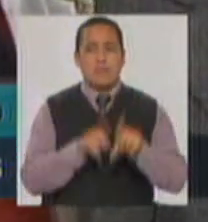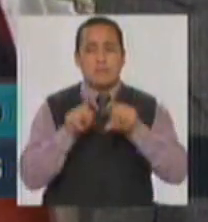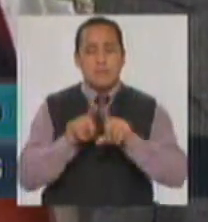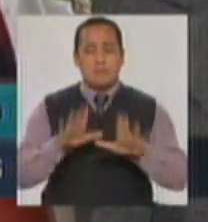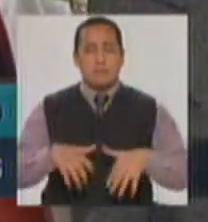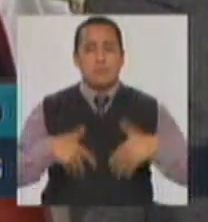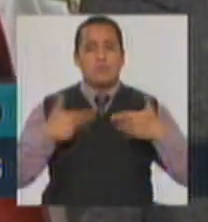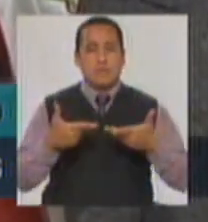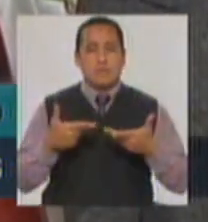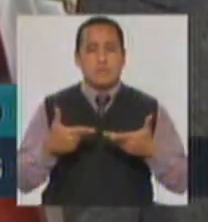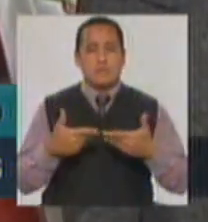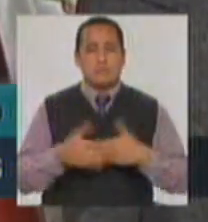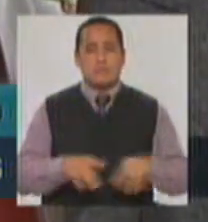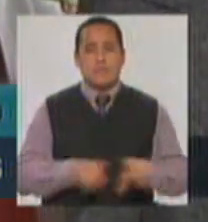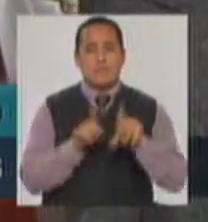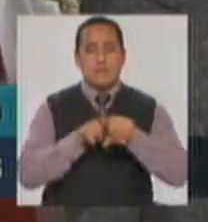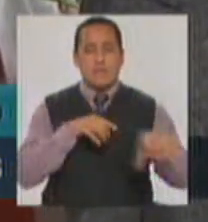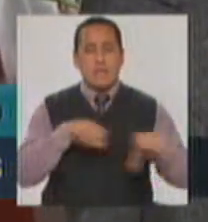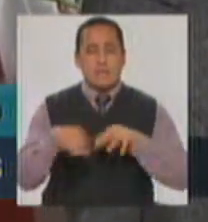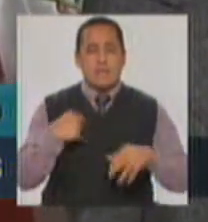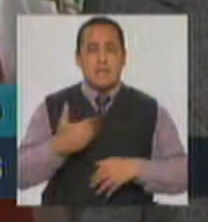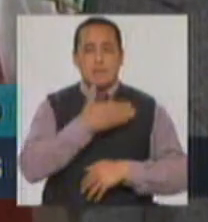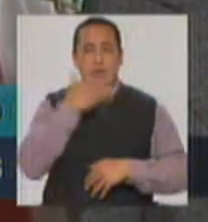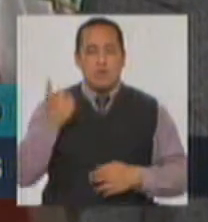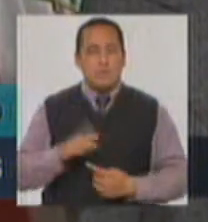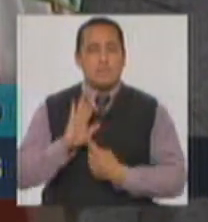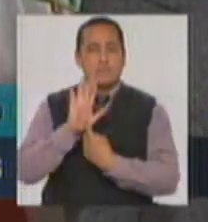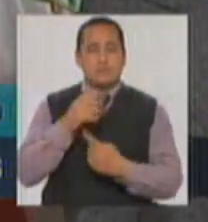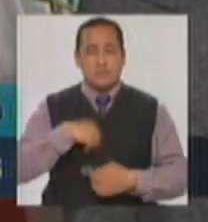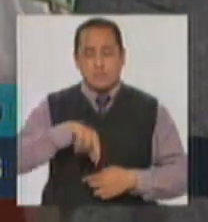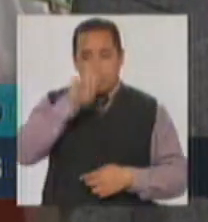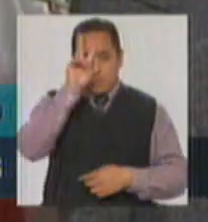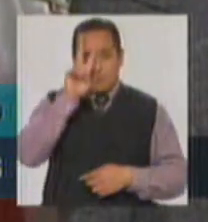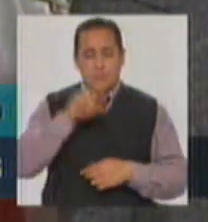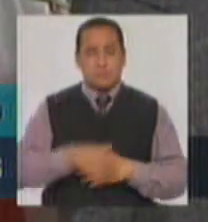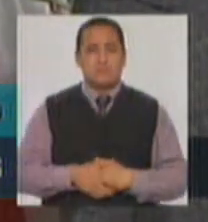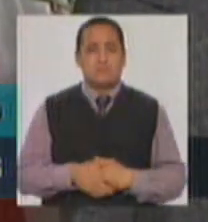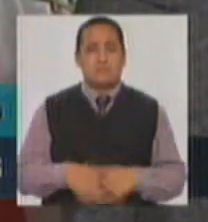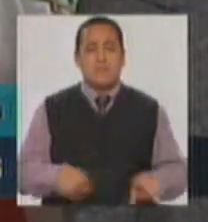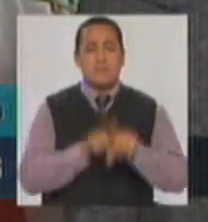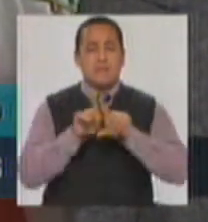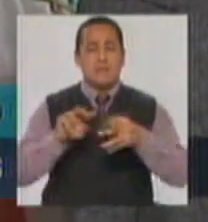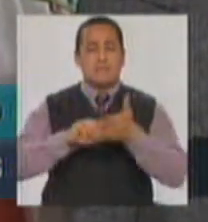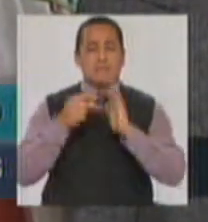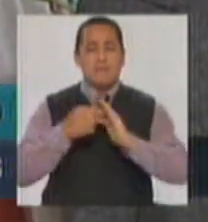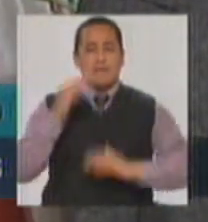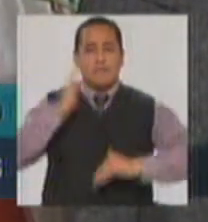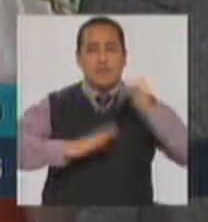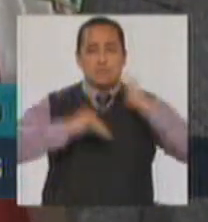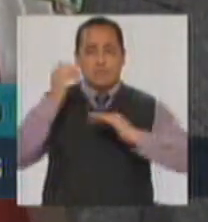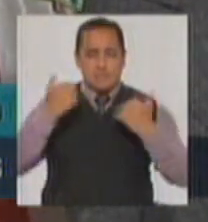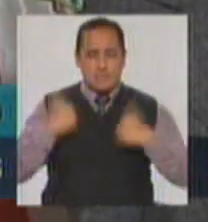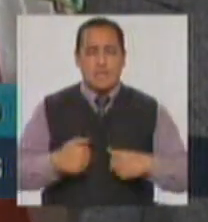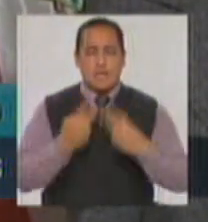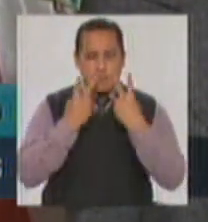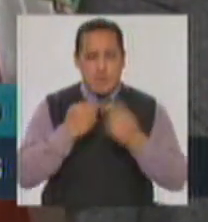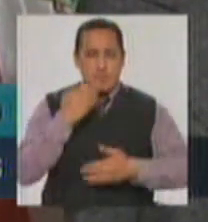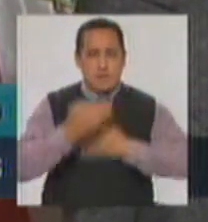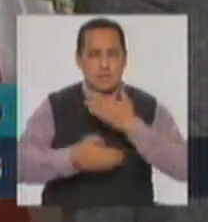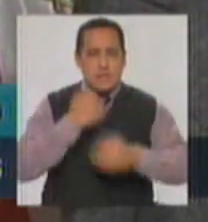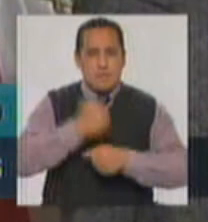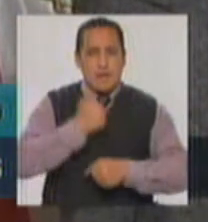poder hacer la mejor presentación del país. En cuanto a infraestructura, ya venimos